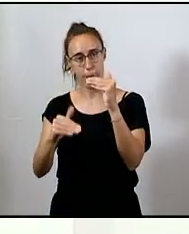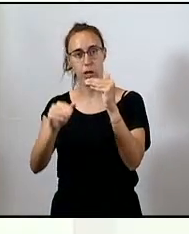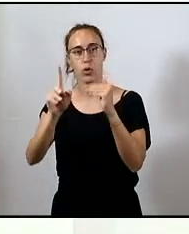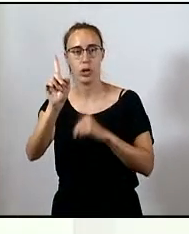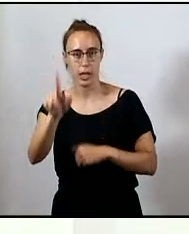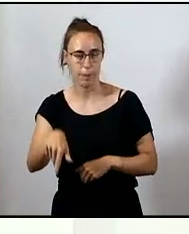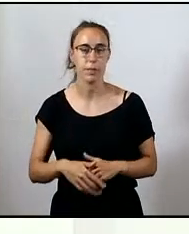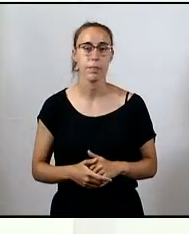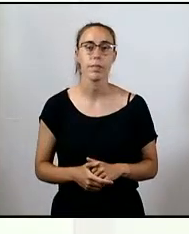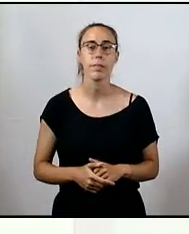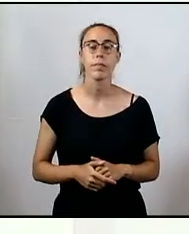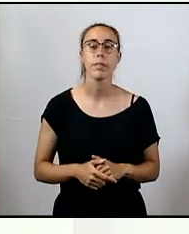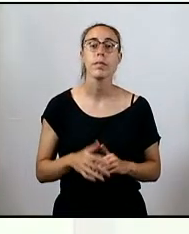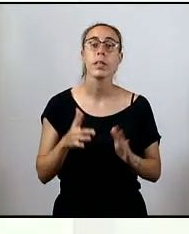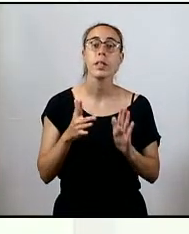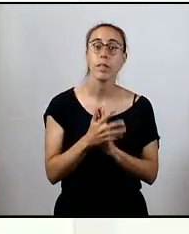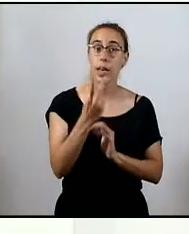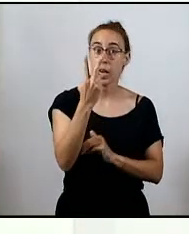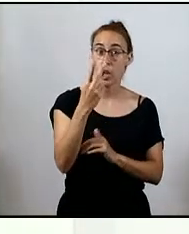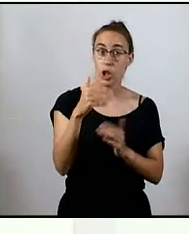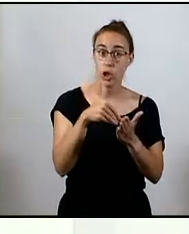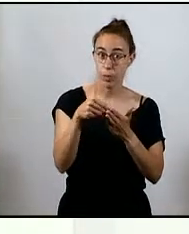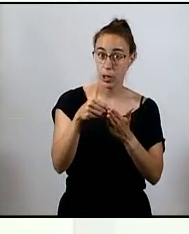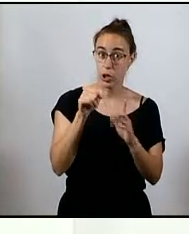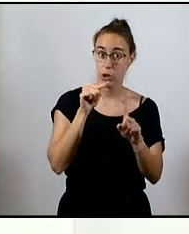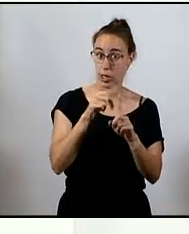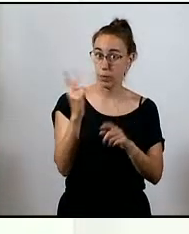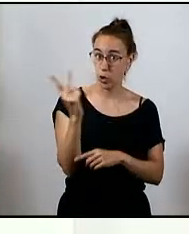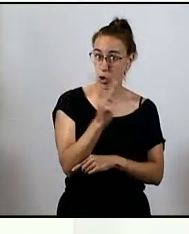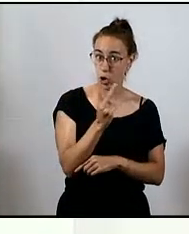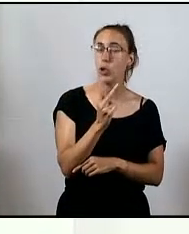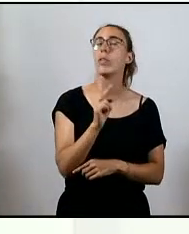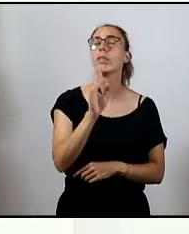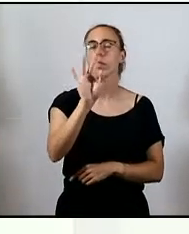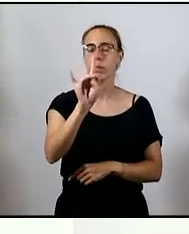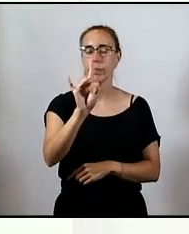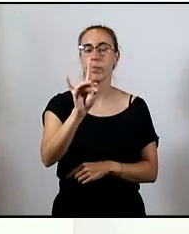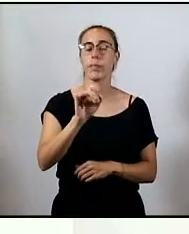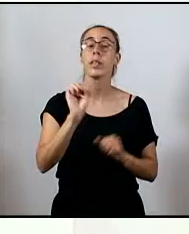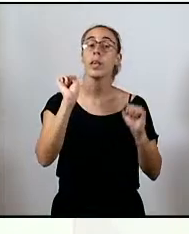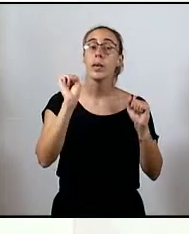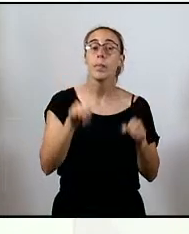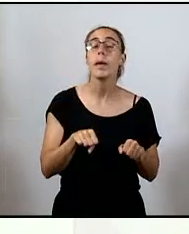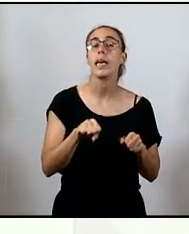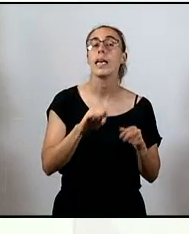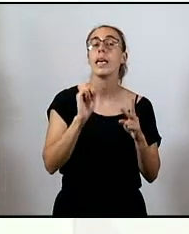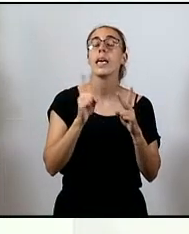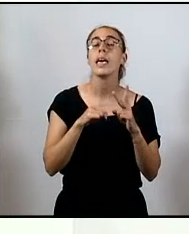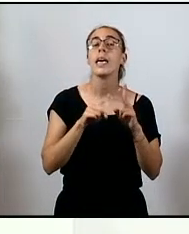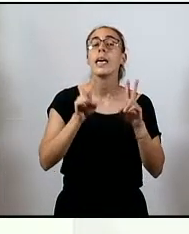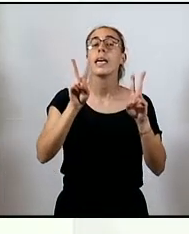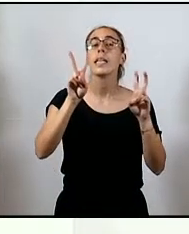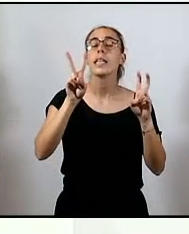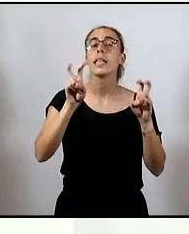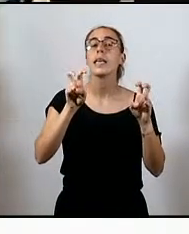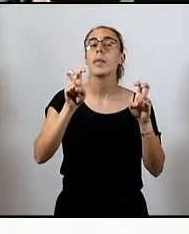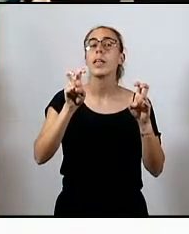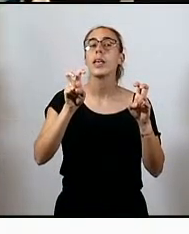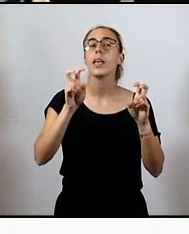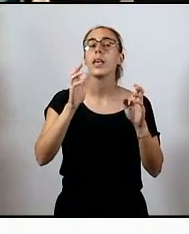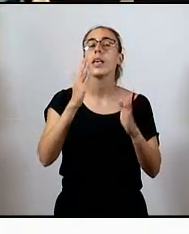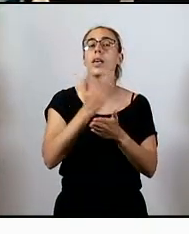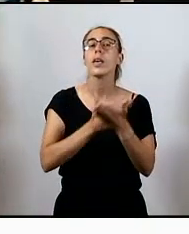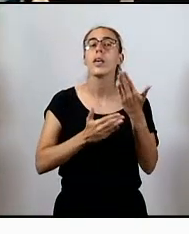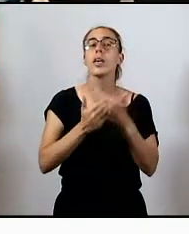los 1,2 millones son para los dos conceptos, Sí, tanto conceptos, de pedanías como de eso es, municipios. eso es. Vale. Sobre los centros de convalescencia, hay 8 previstos